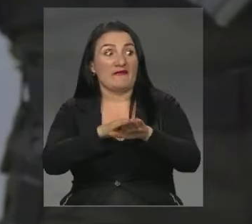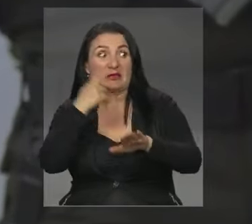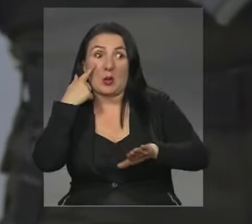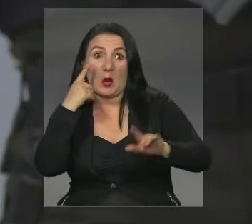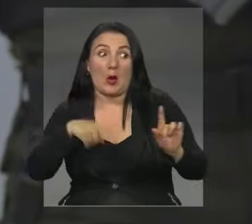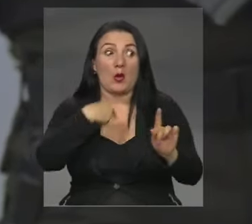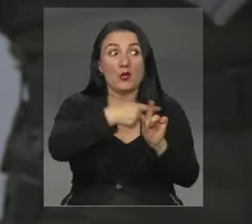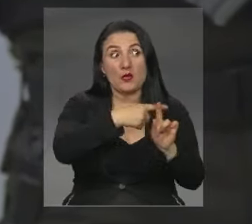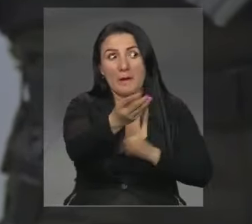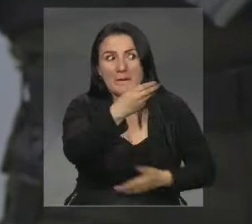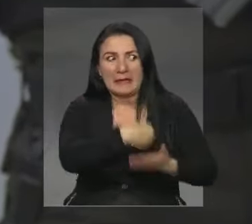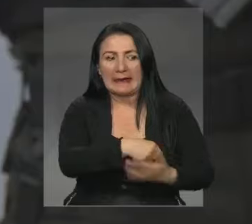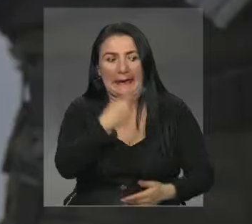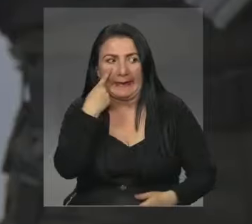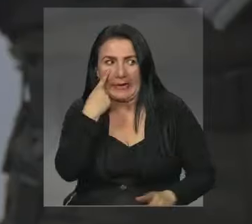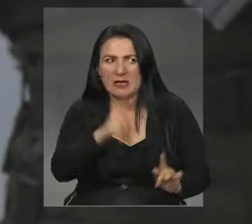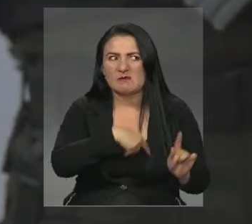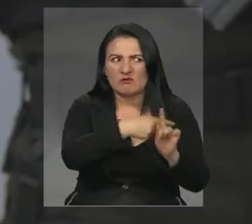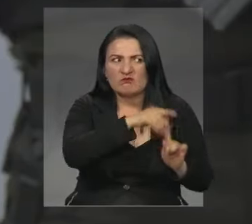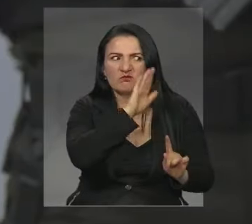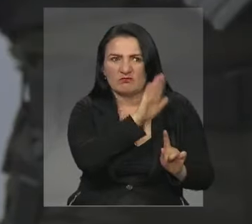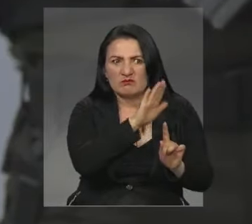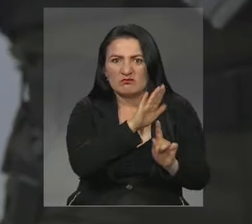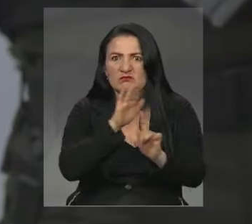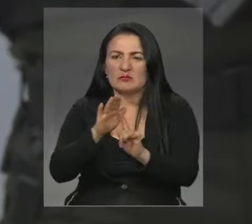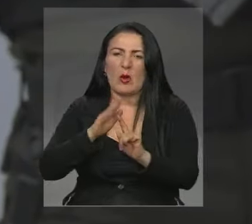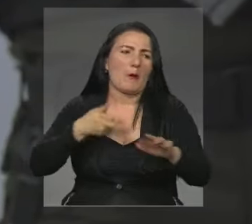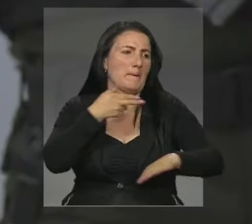cuando no las pagaban, pues obviamente amenazaba o